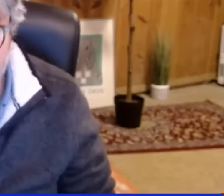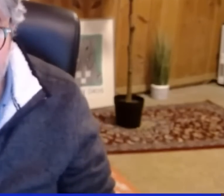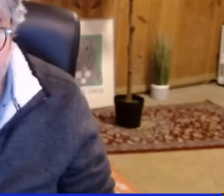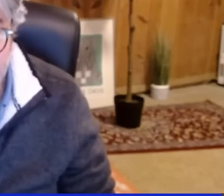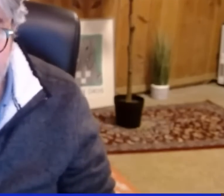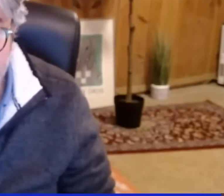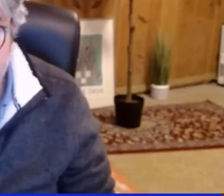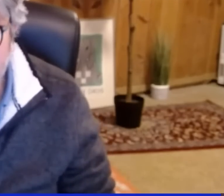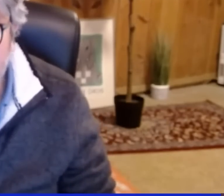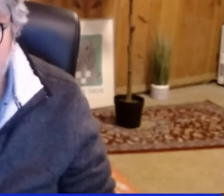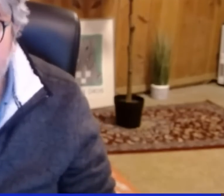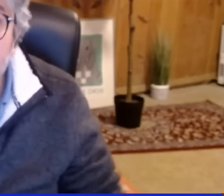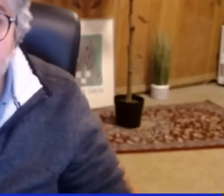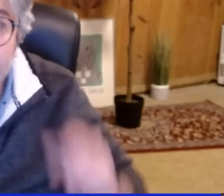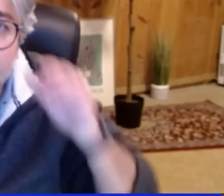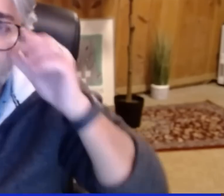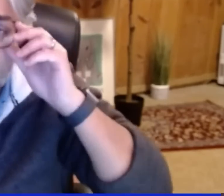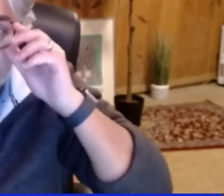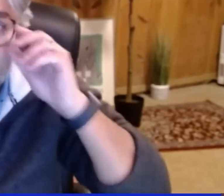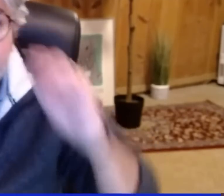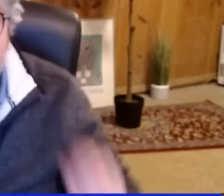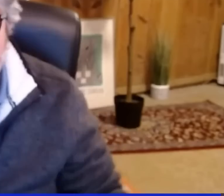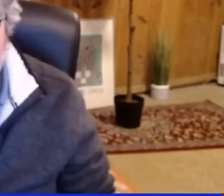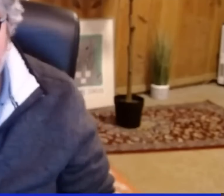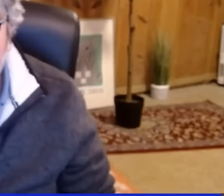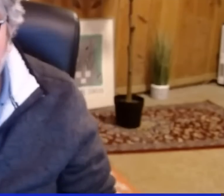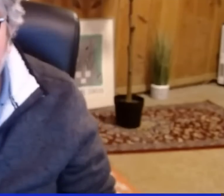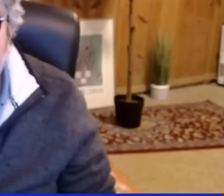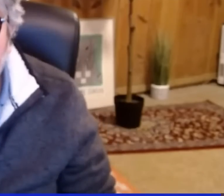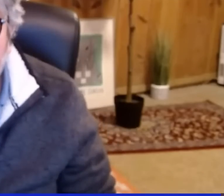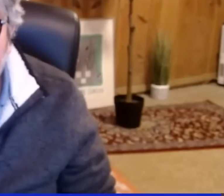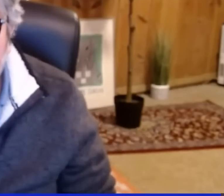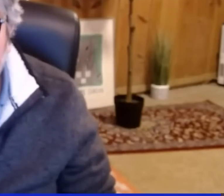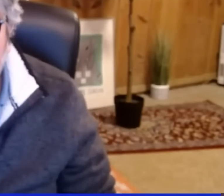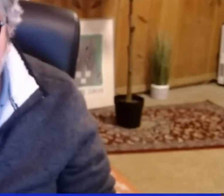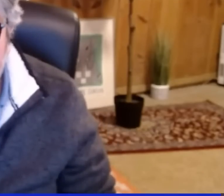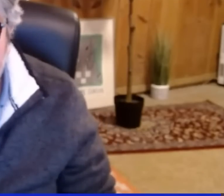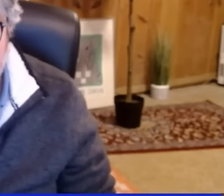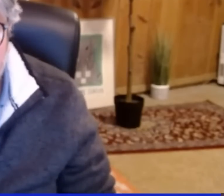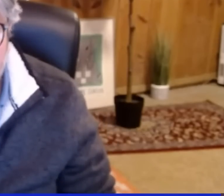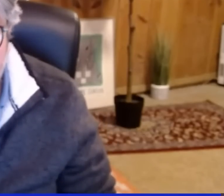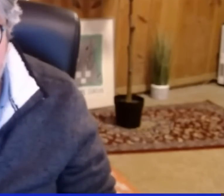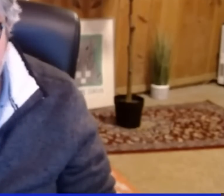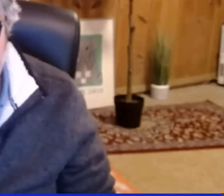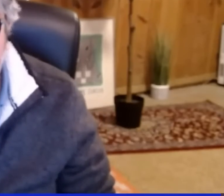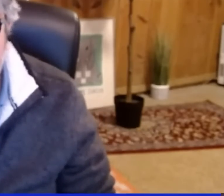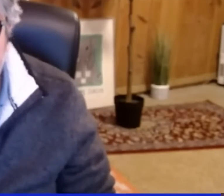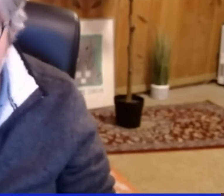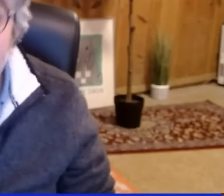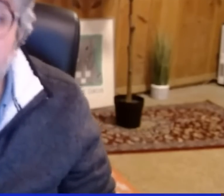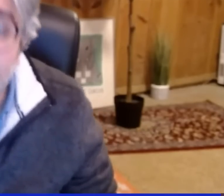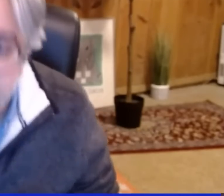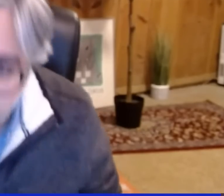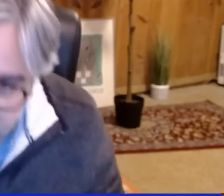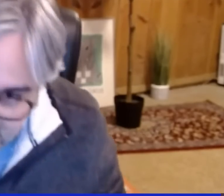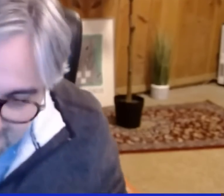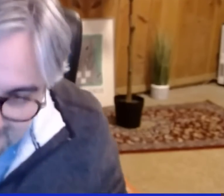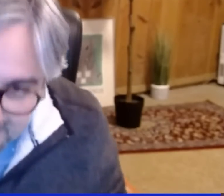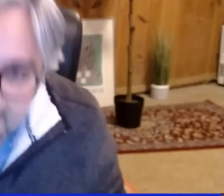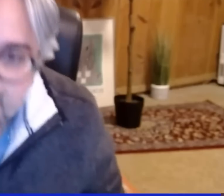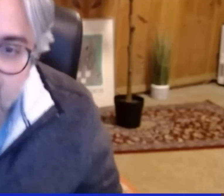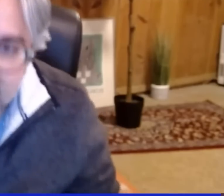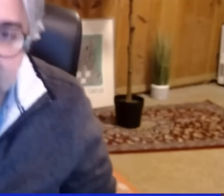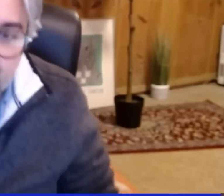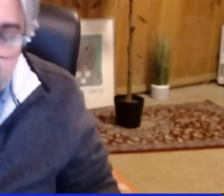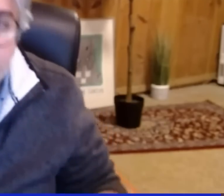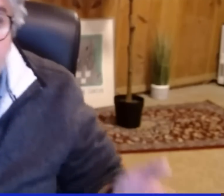próximas administraciones y que en todo caso el único que puede modificar o reformar el Poder Judicial es el Poder Judicial.